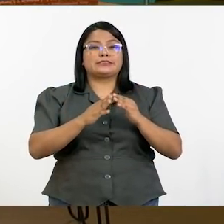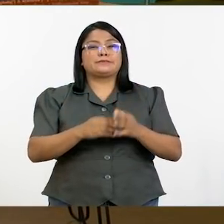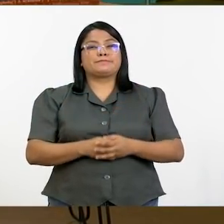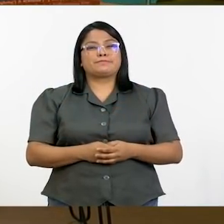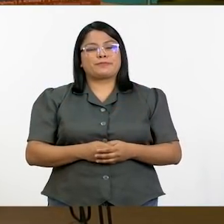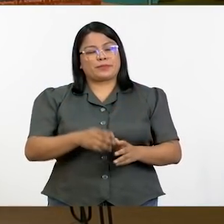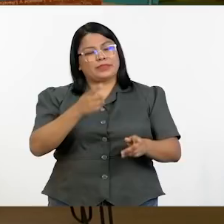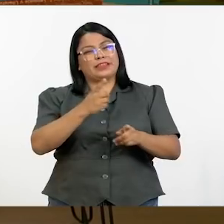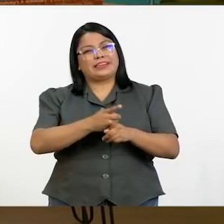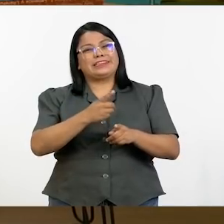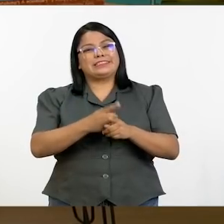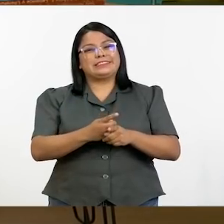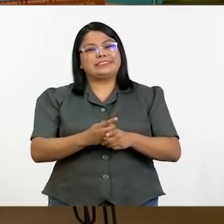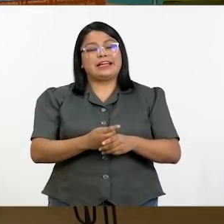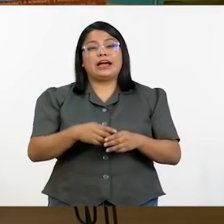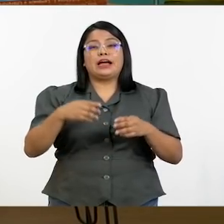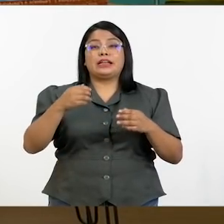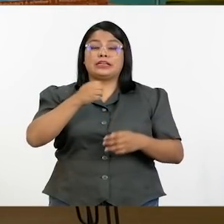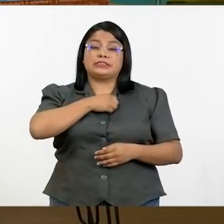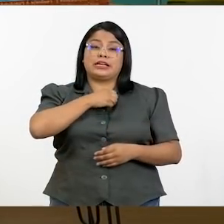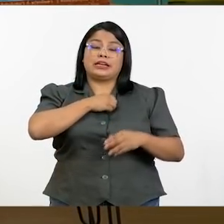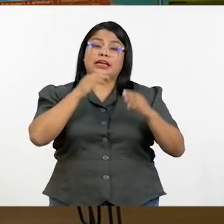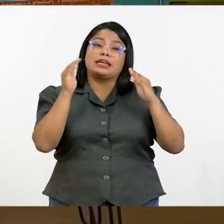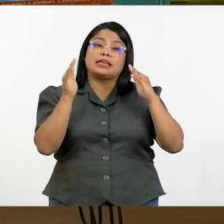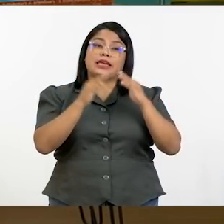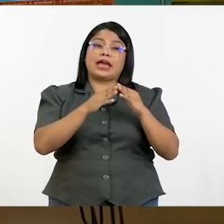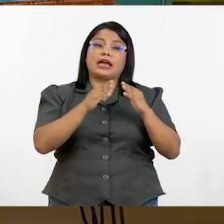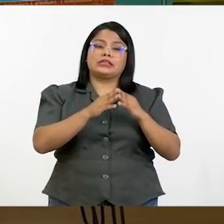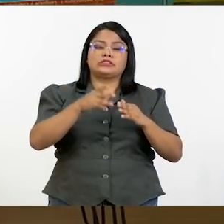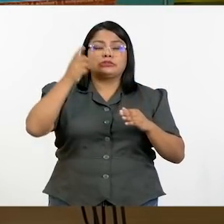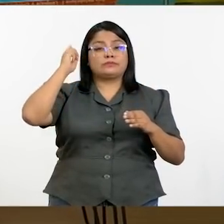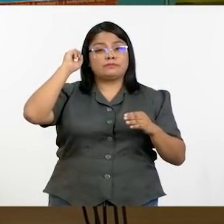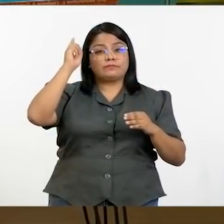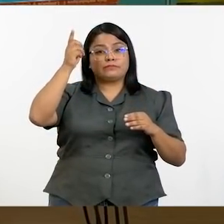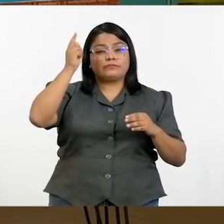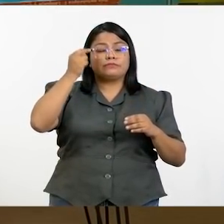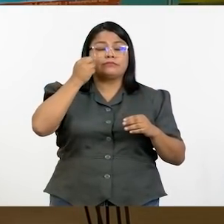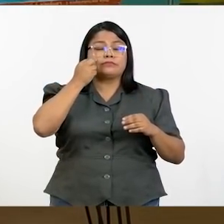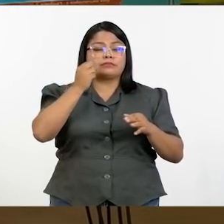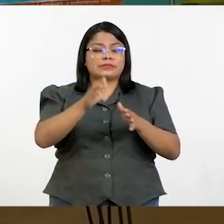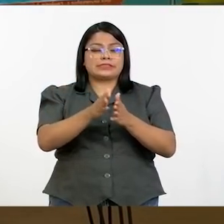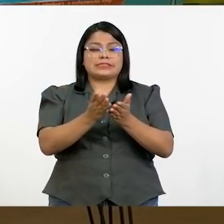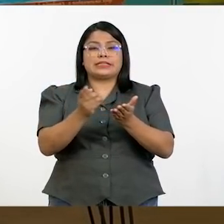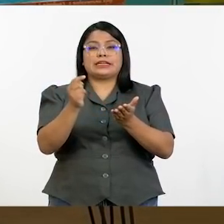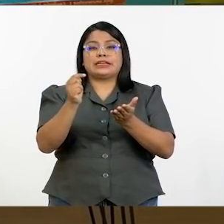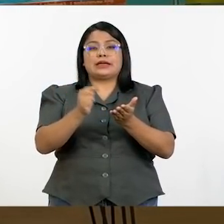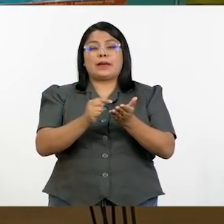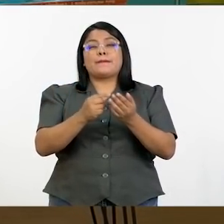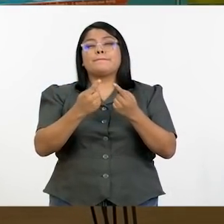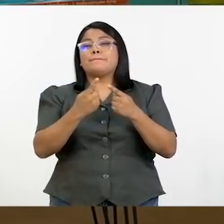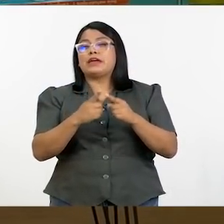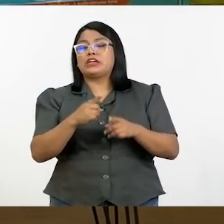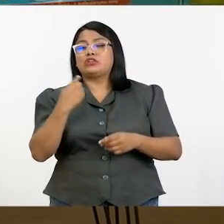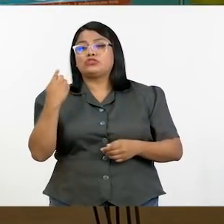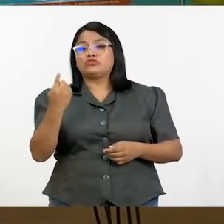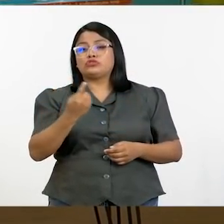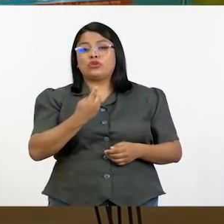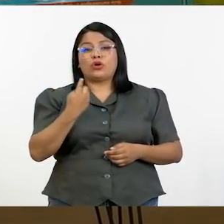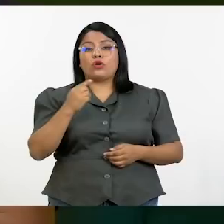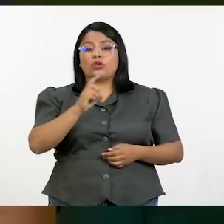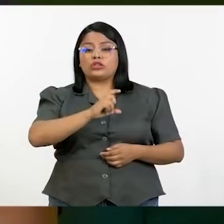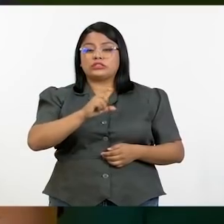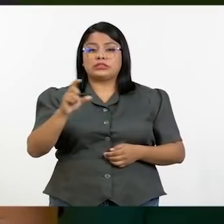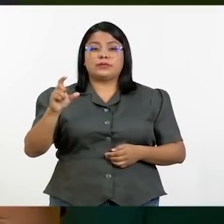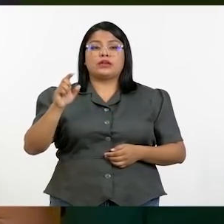casa. Así es, Paola, las actividades en casa, los docentes las encontrarán en el libro de texto, pero solamente